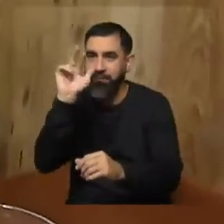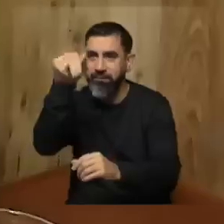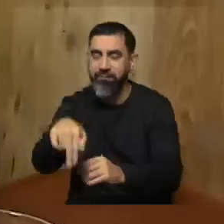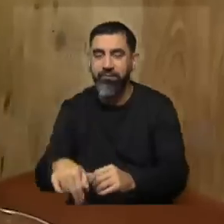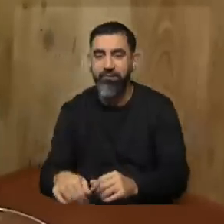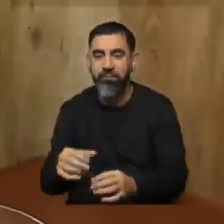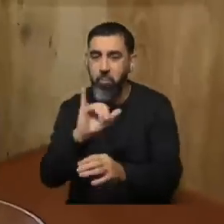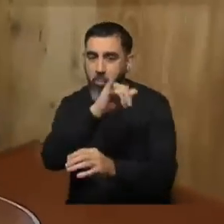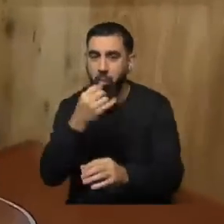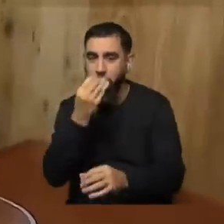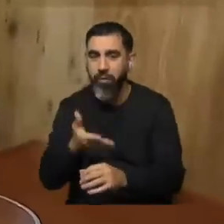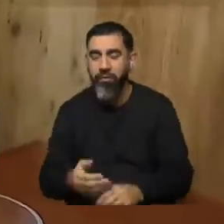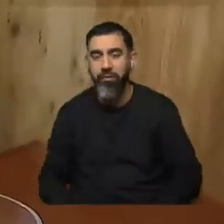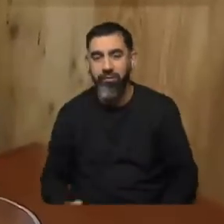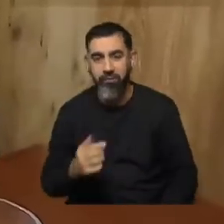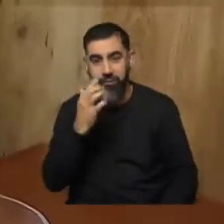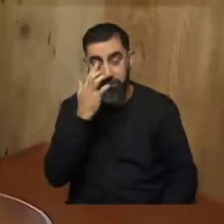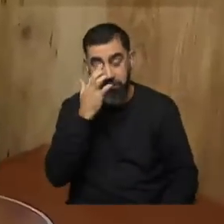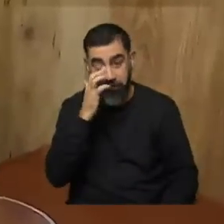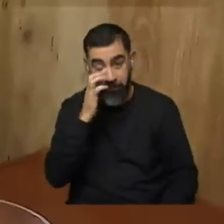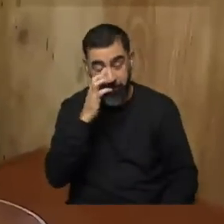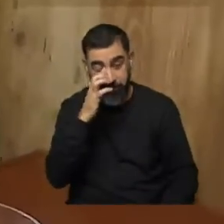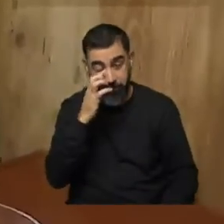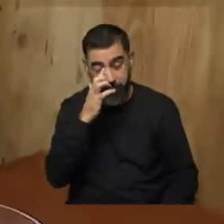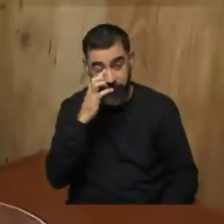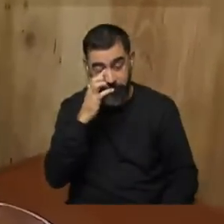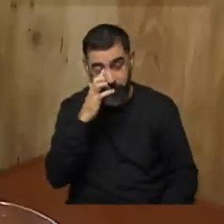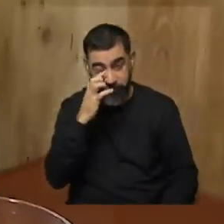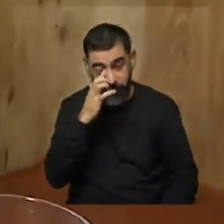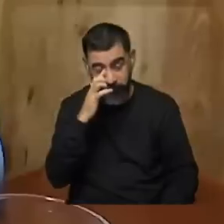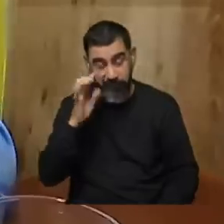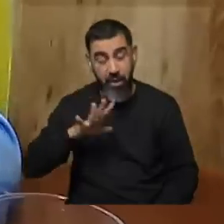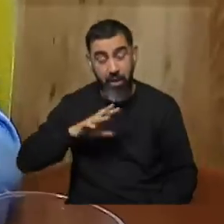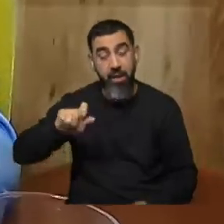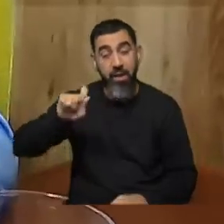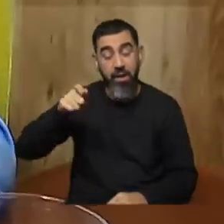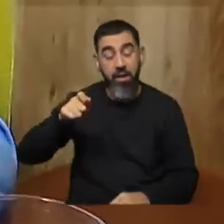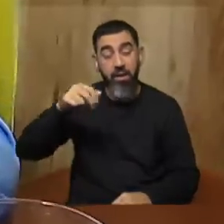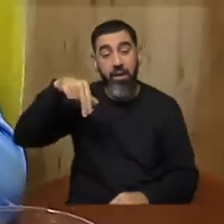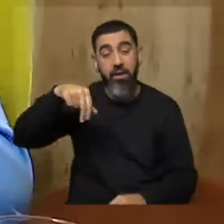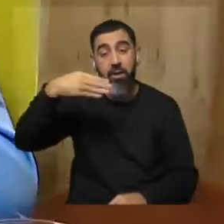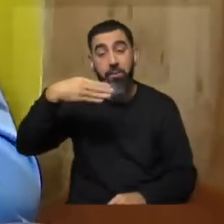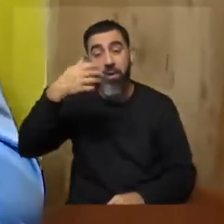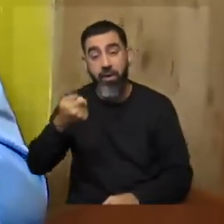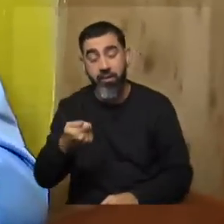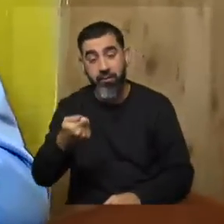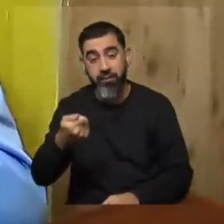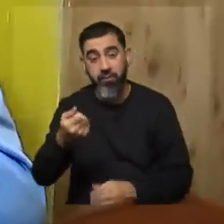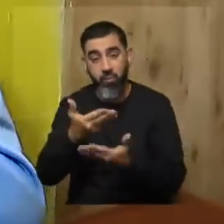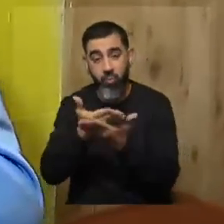tiene buen promedio que nosotros tenemos ahí en el canal la NBA Así que